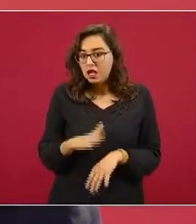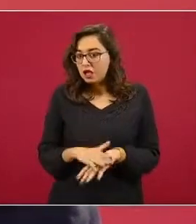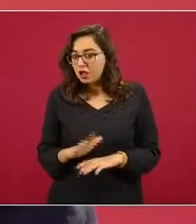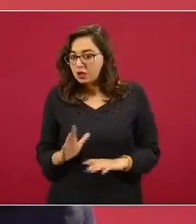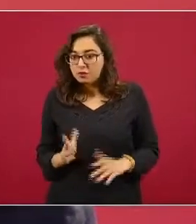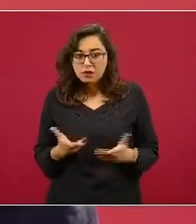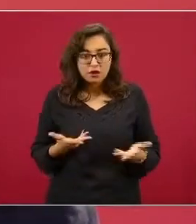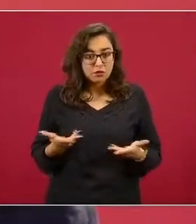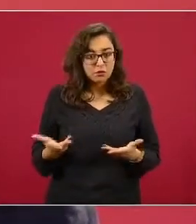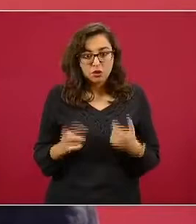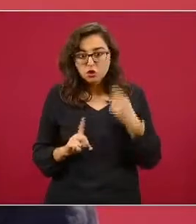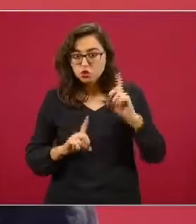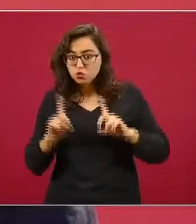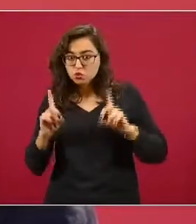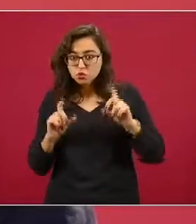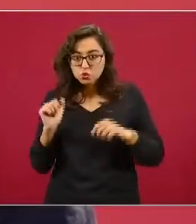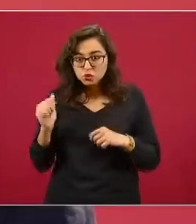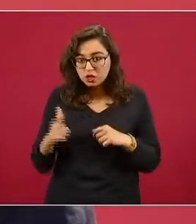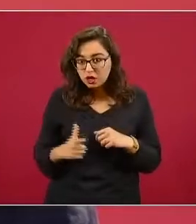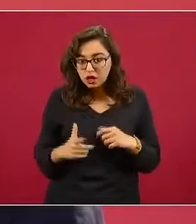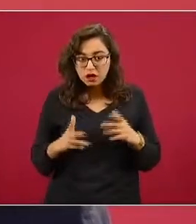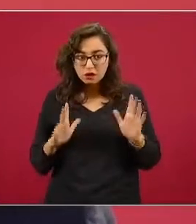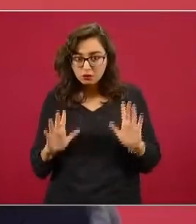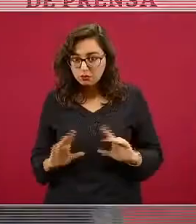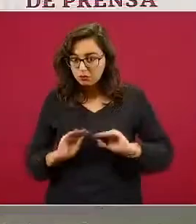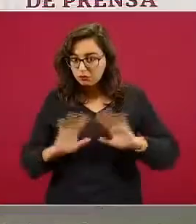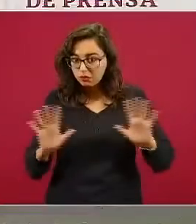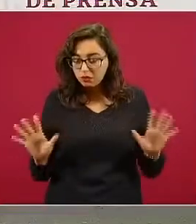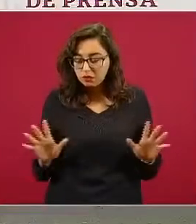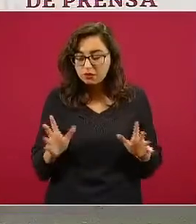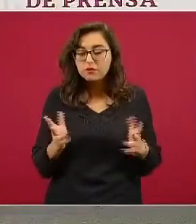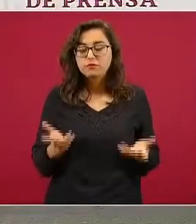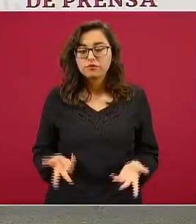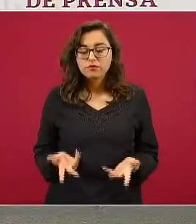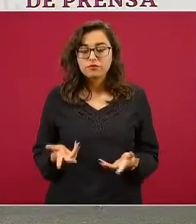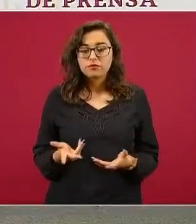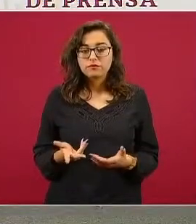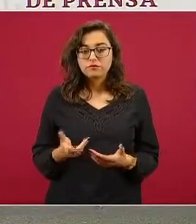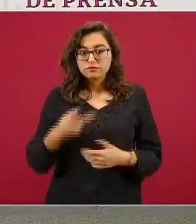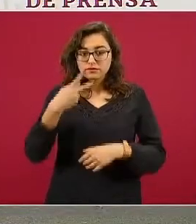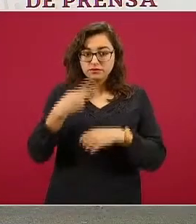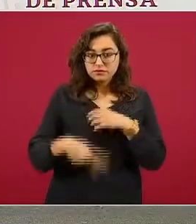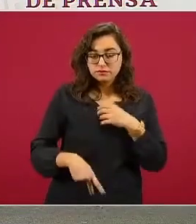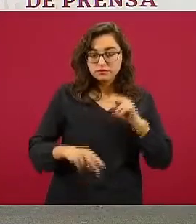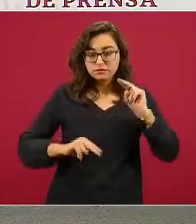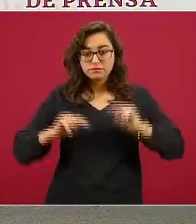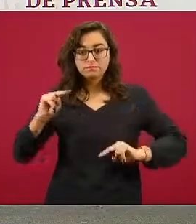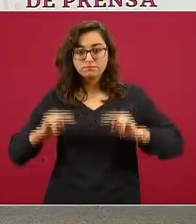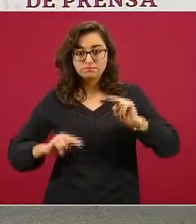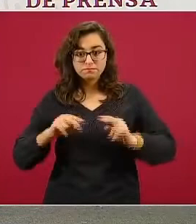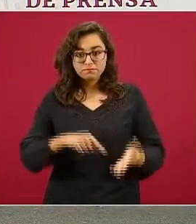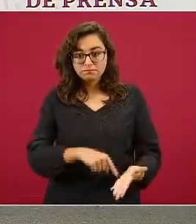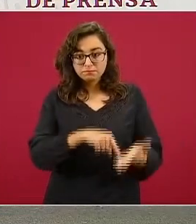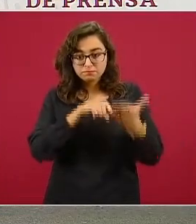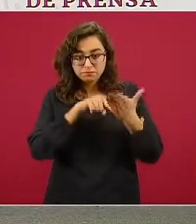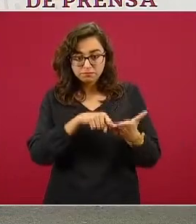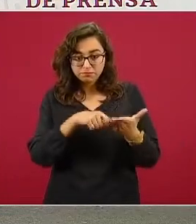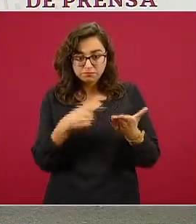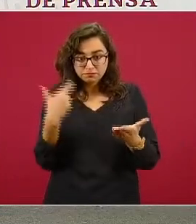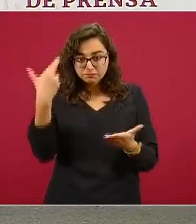y reconciliar cualquier discrepancia que hubiera respecto a la apreciación del riesgo y la evidencia que lo